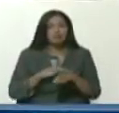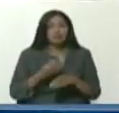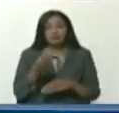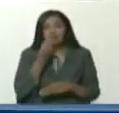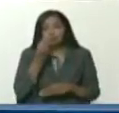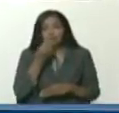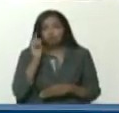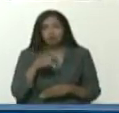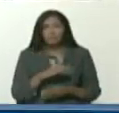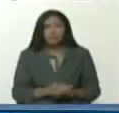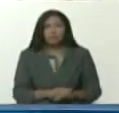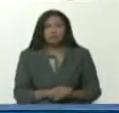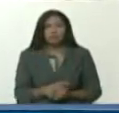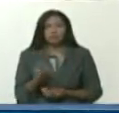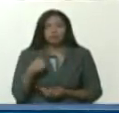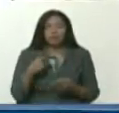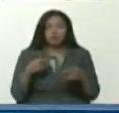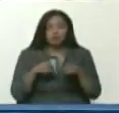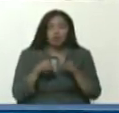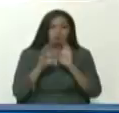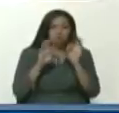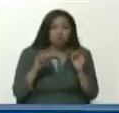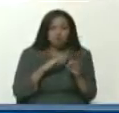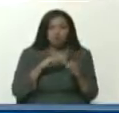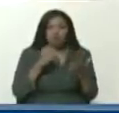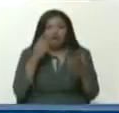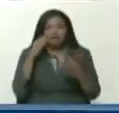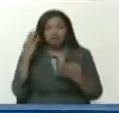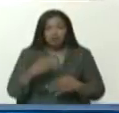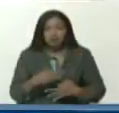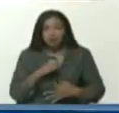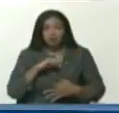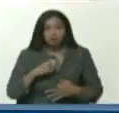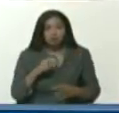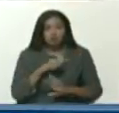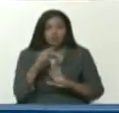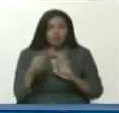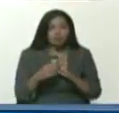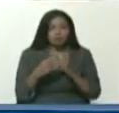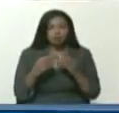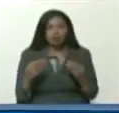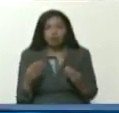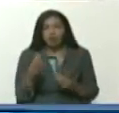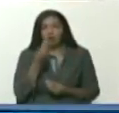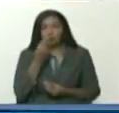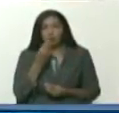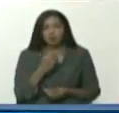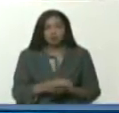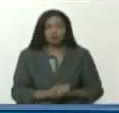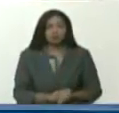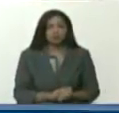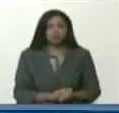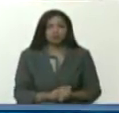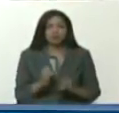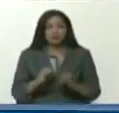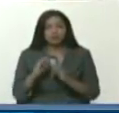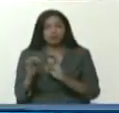Alimentación, tiene una parte que nos asegura para completar toda la alimentación. De manera que